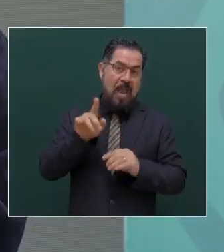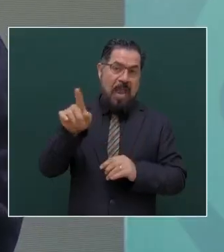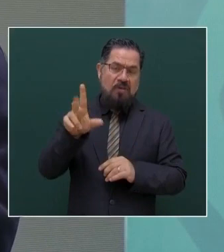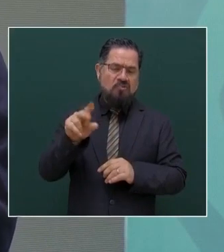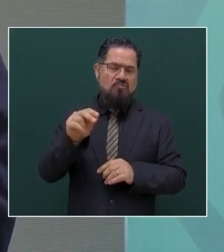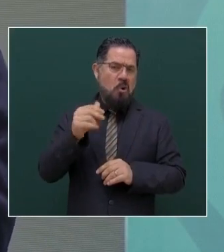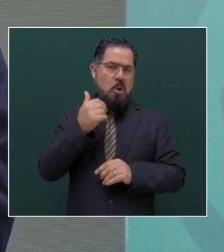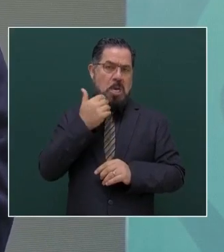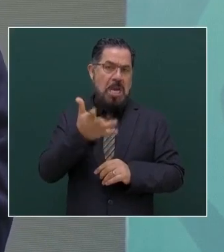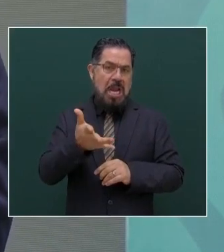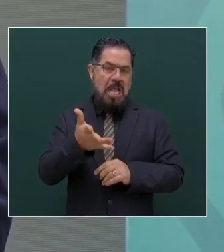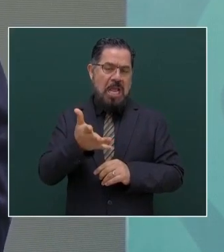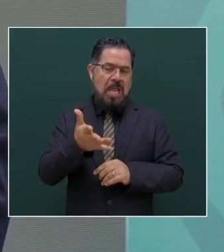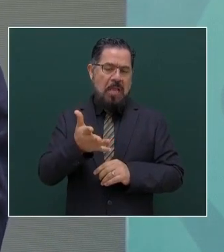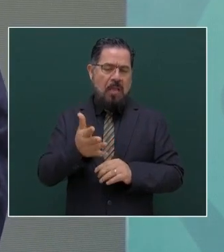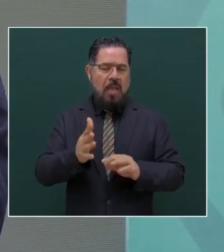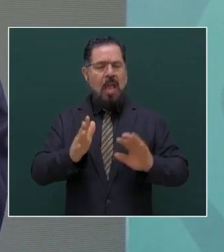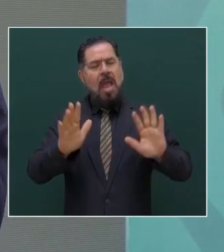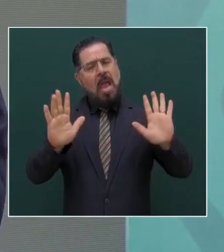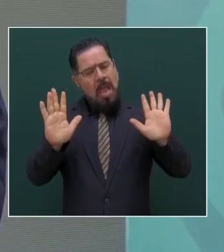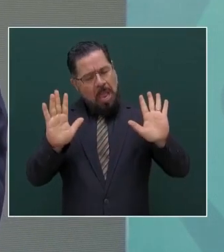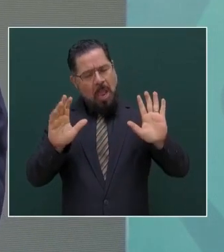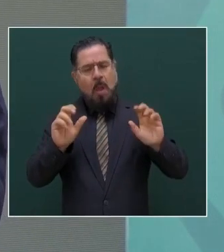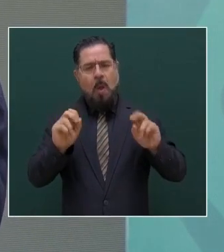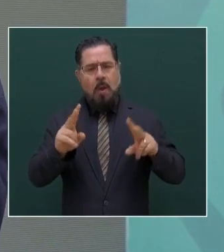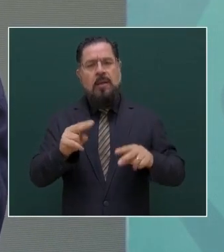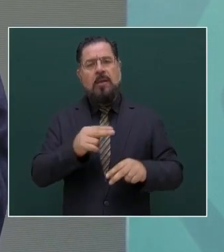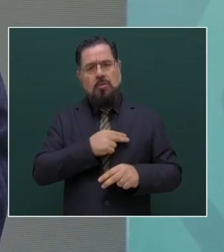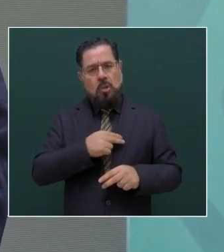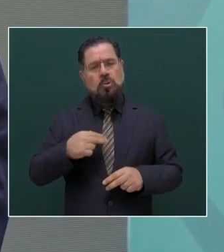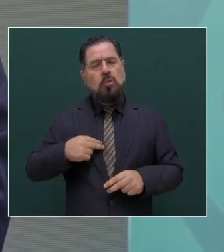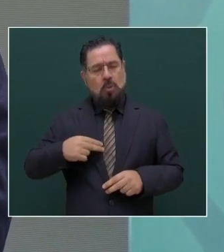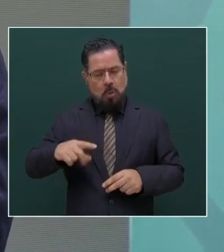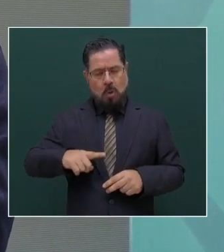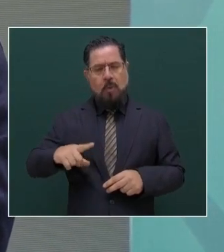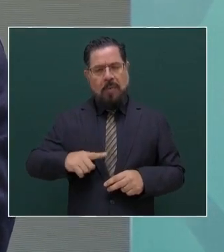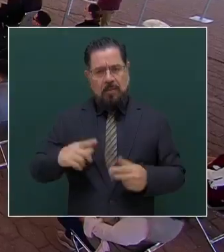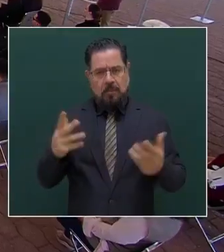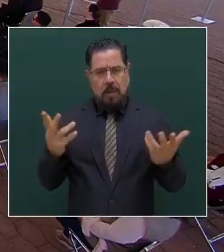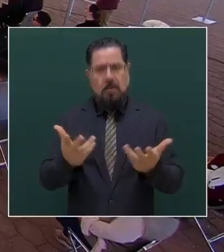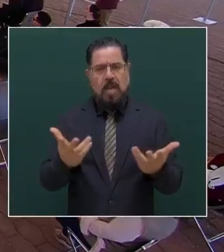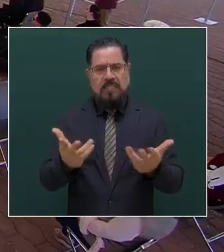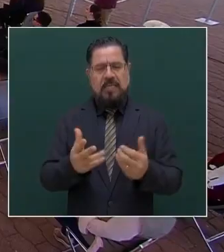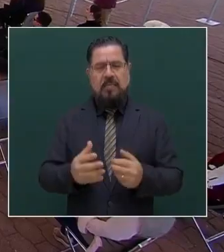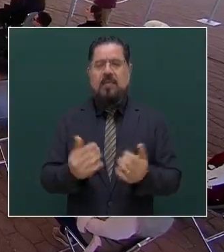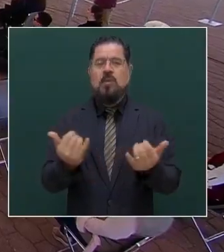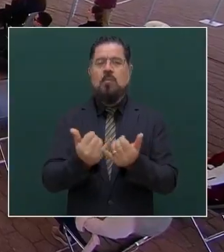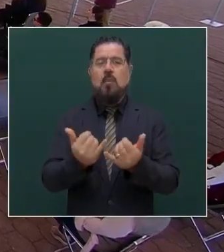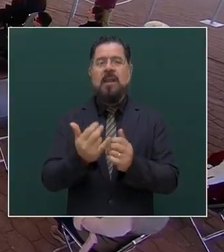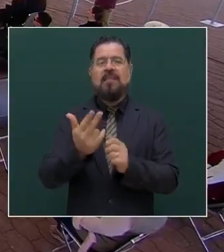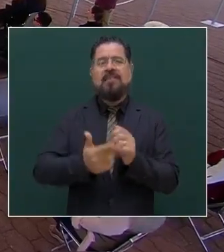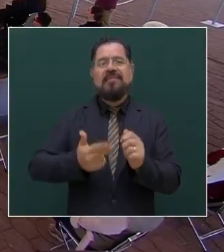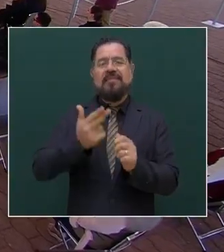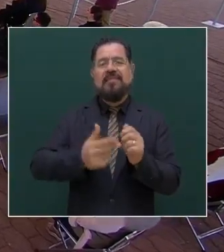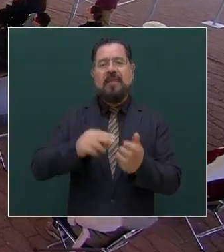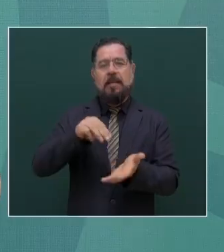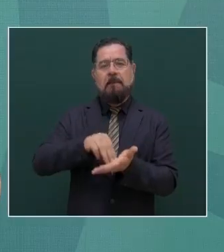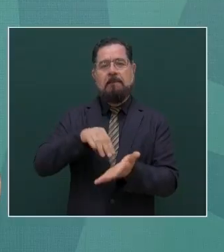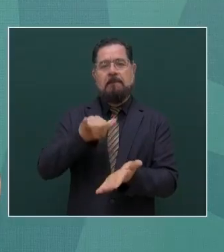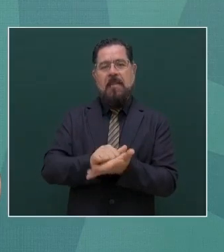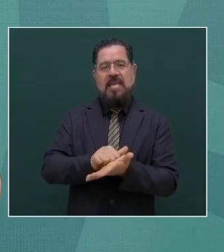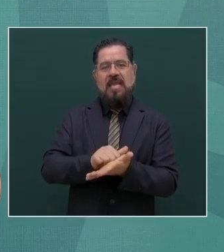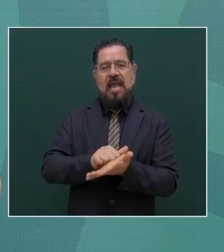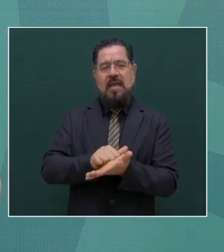entonces ya lo hace directo el Estado, como el Tren Maya y como el Tren del